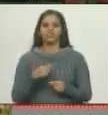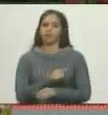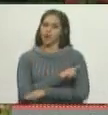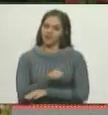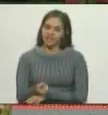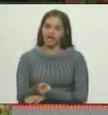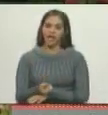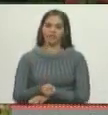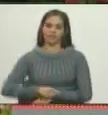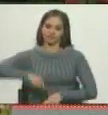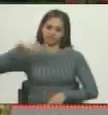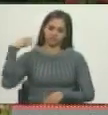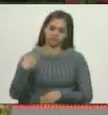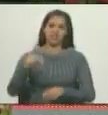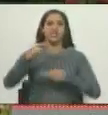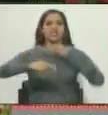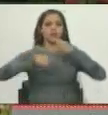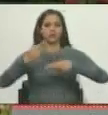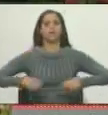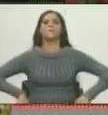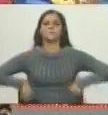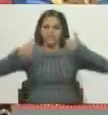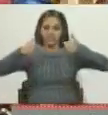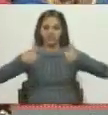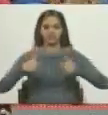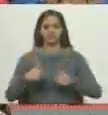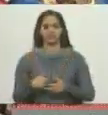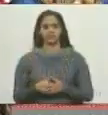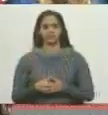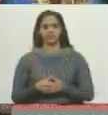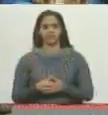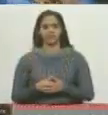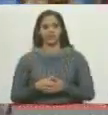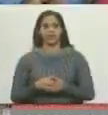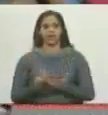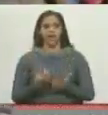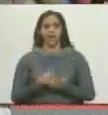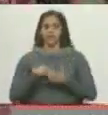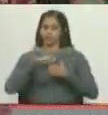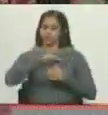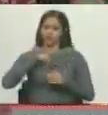darle una dosis mayor de revolución, una dosis mayor de socialismo.